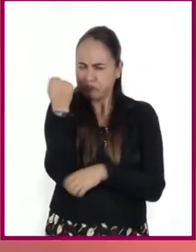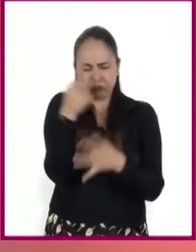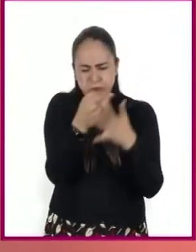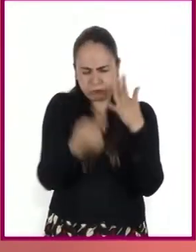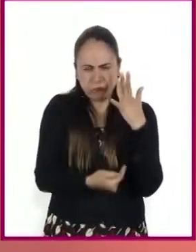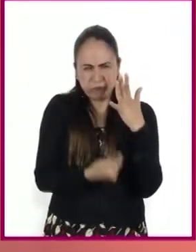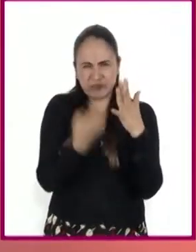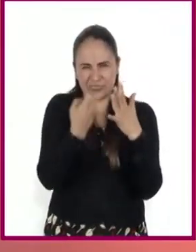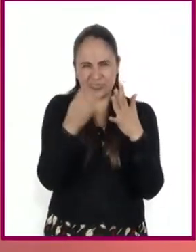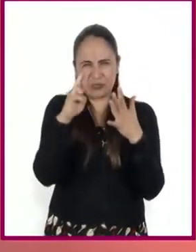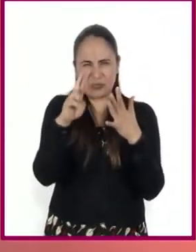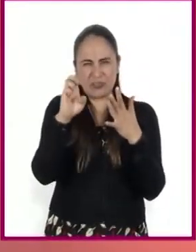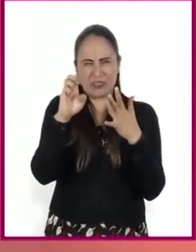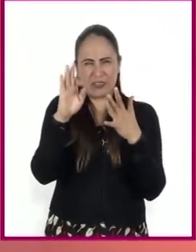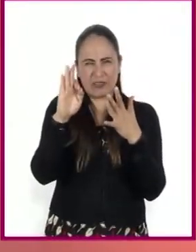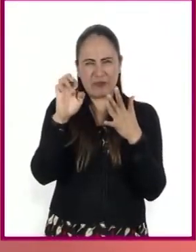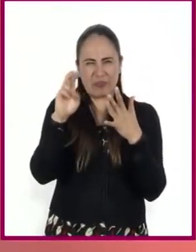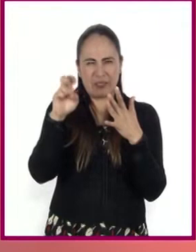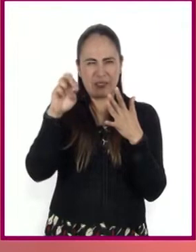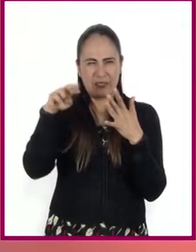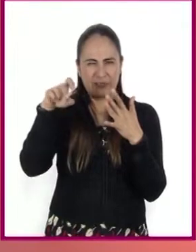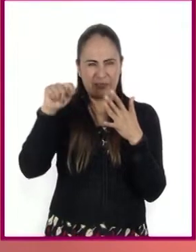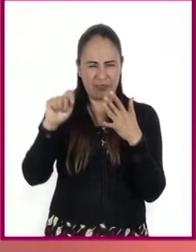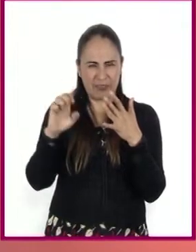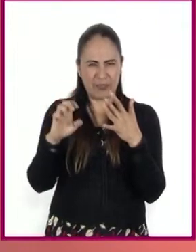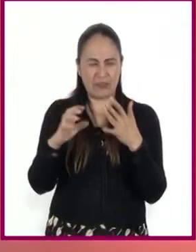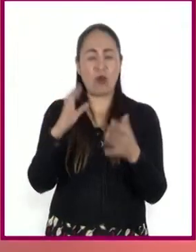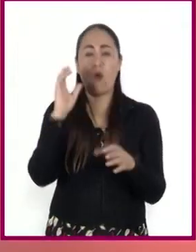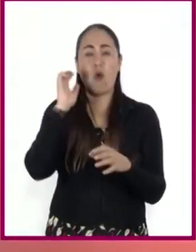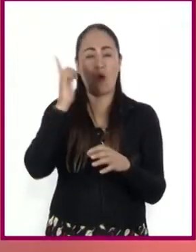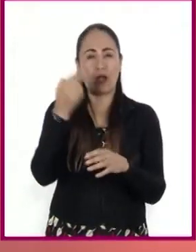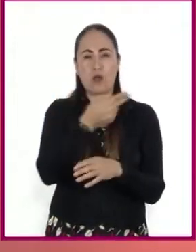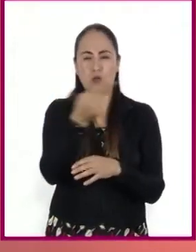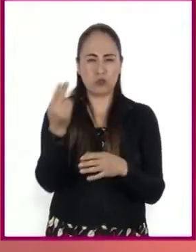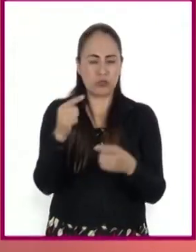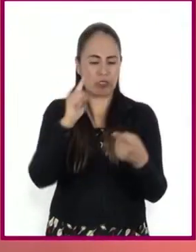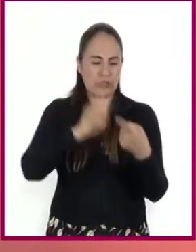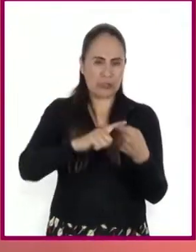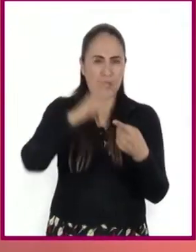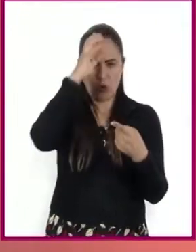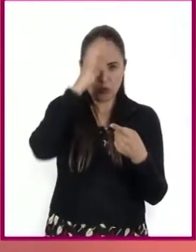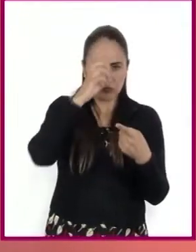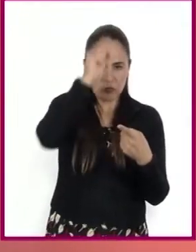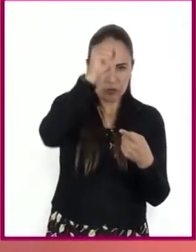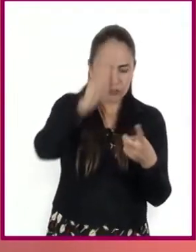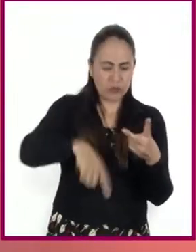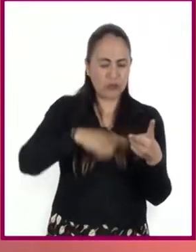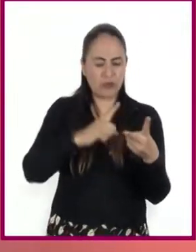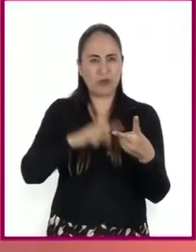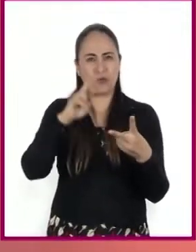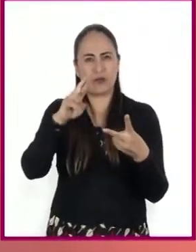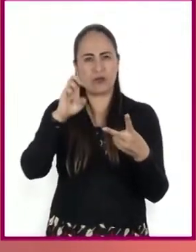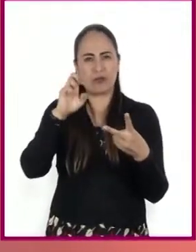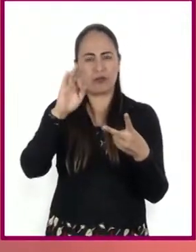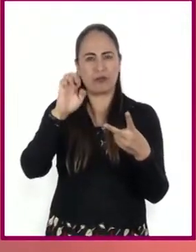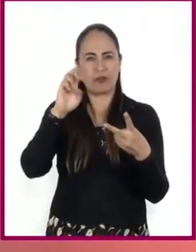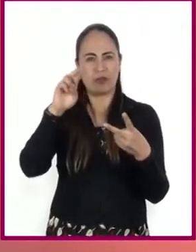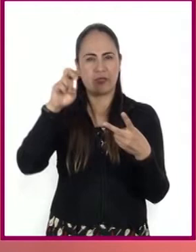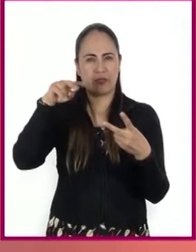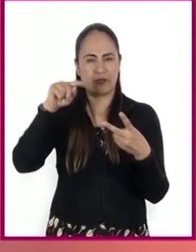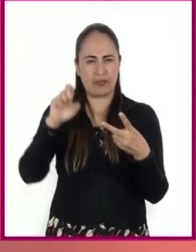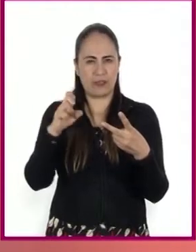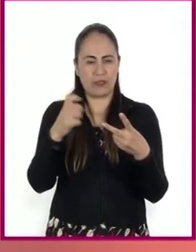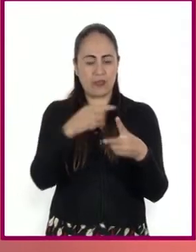Enrique. Espero que ustedes en casa también logren diferenciar entre el concepto y el referente, ya que esto